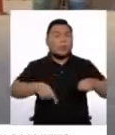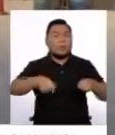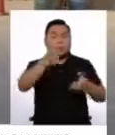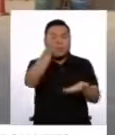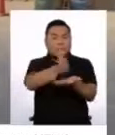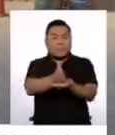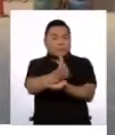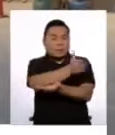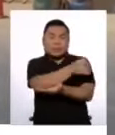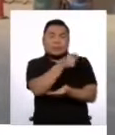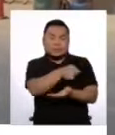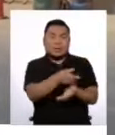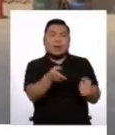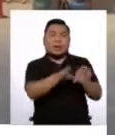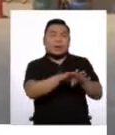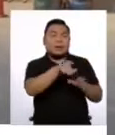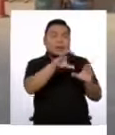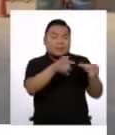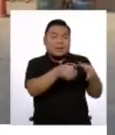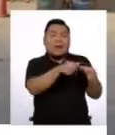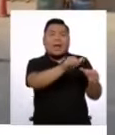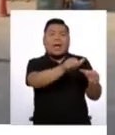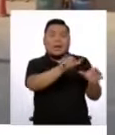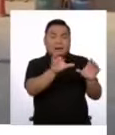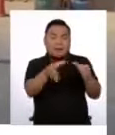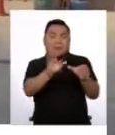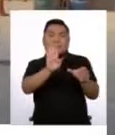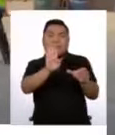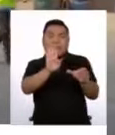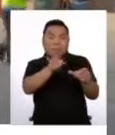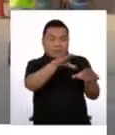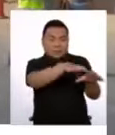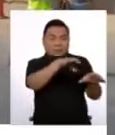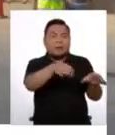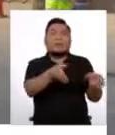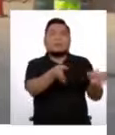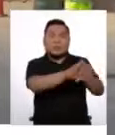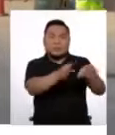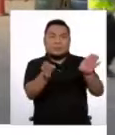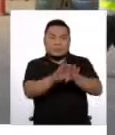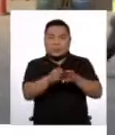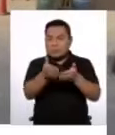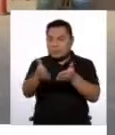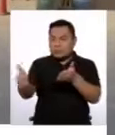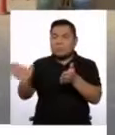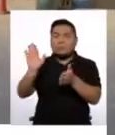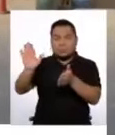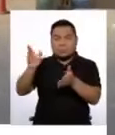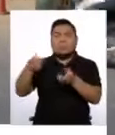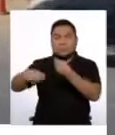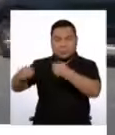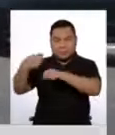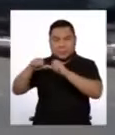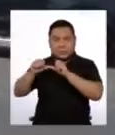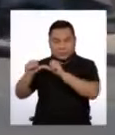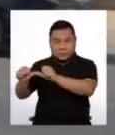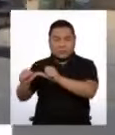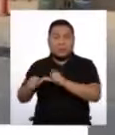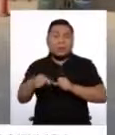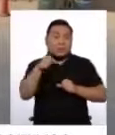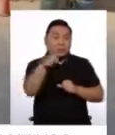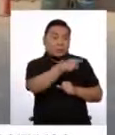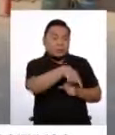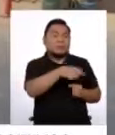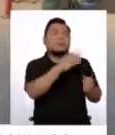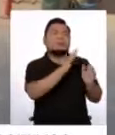como una medida primera para ir desinfectándolo y que además los comerciantes tengan tiempo para ir